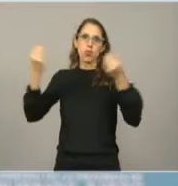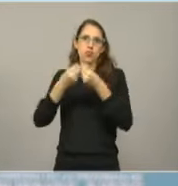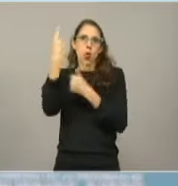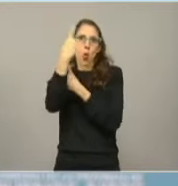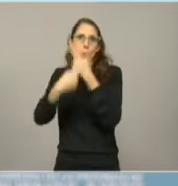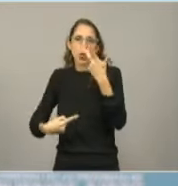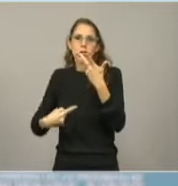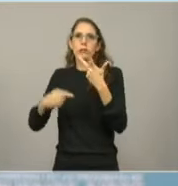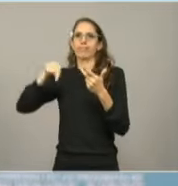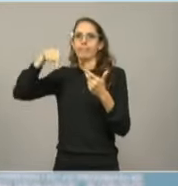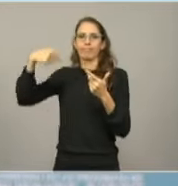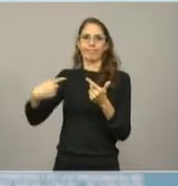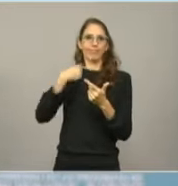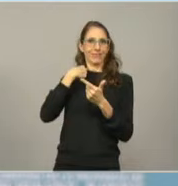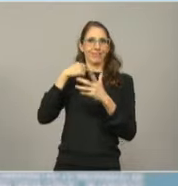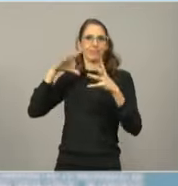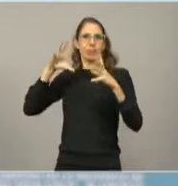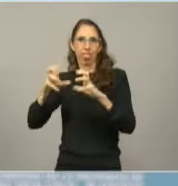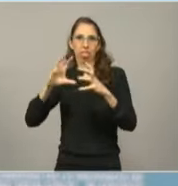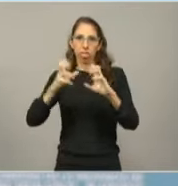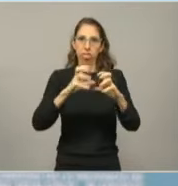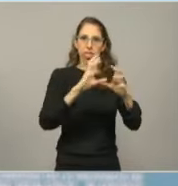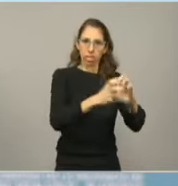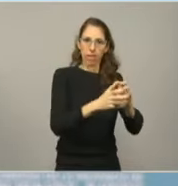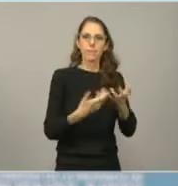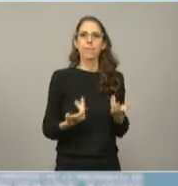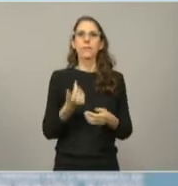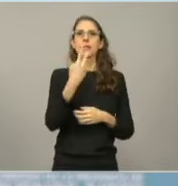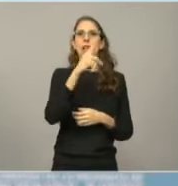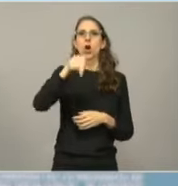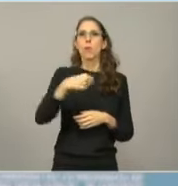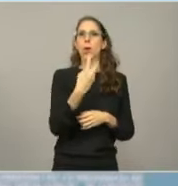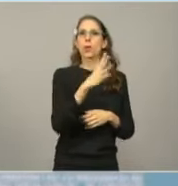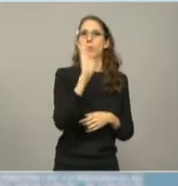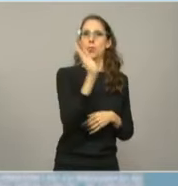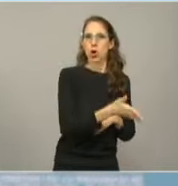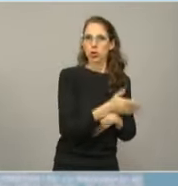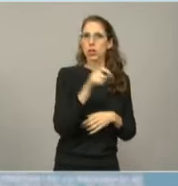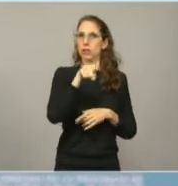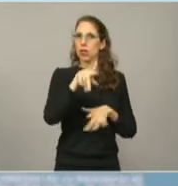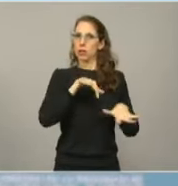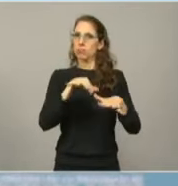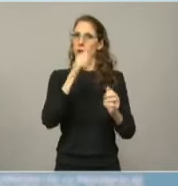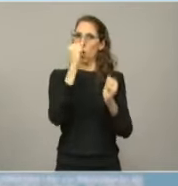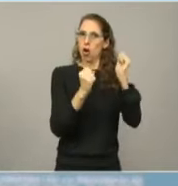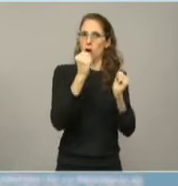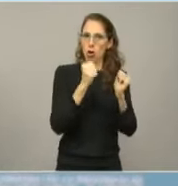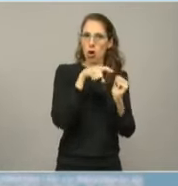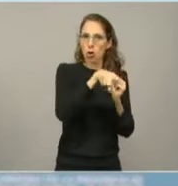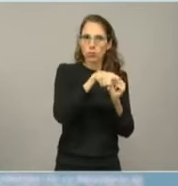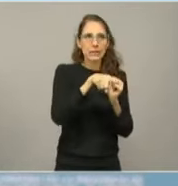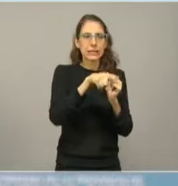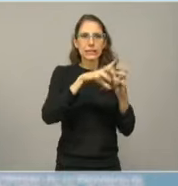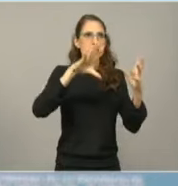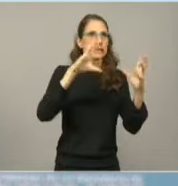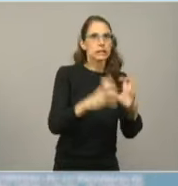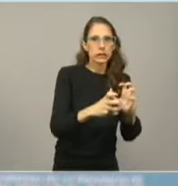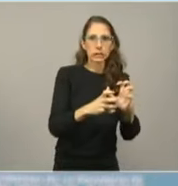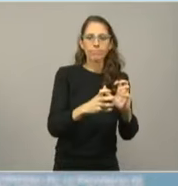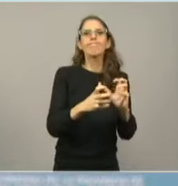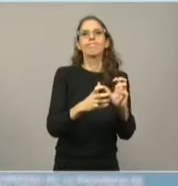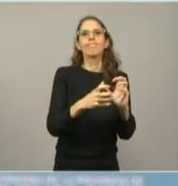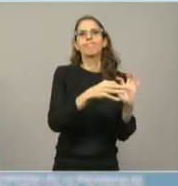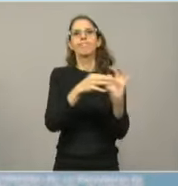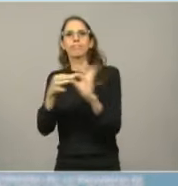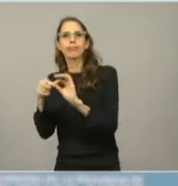ahora una aclaración respecto de este número la caída del 3,4 de la actividad económica está influida por el desempeño